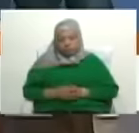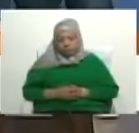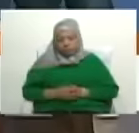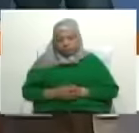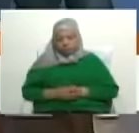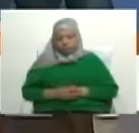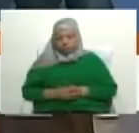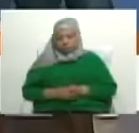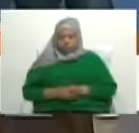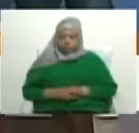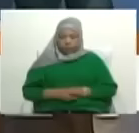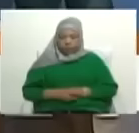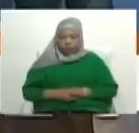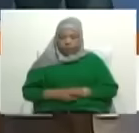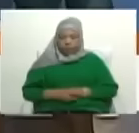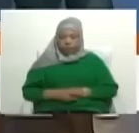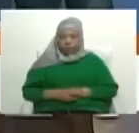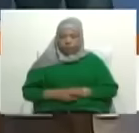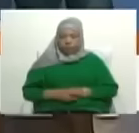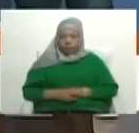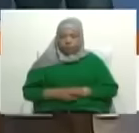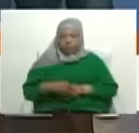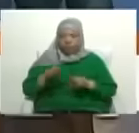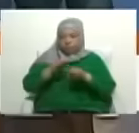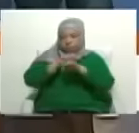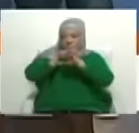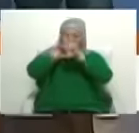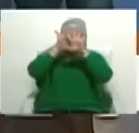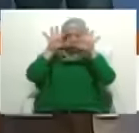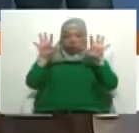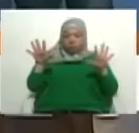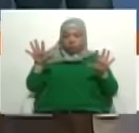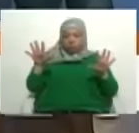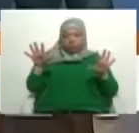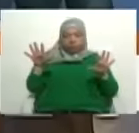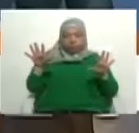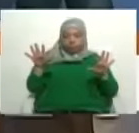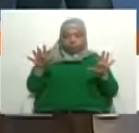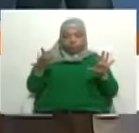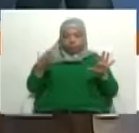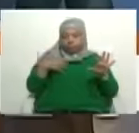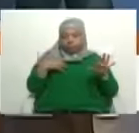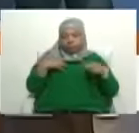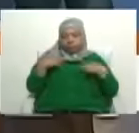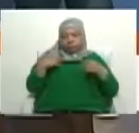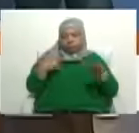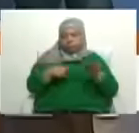Claro, queda claro, queda clarísimo. No te vistas que no vas.